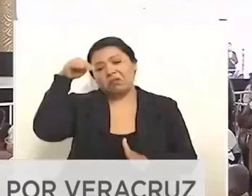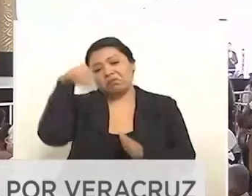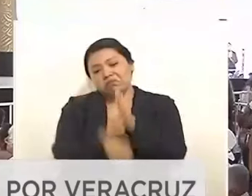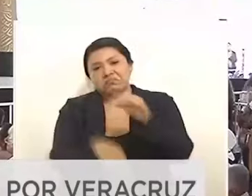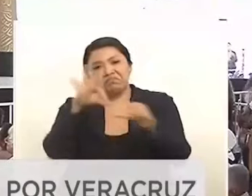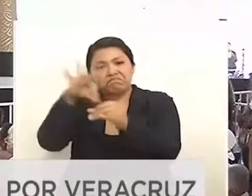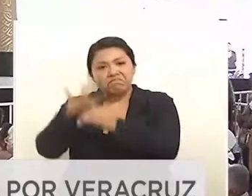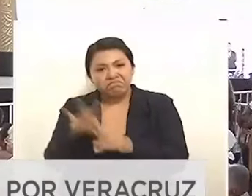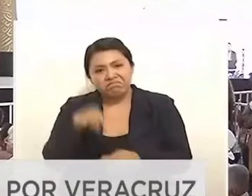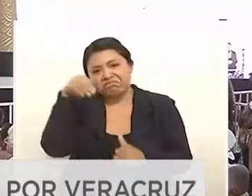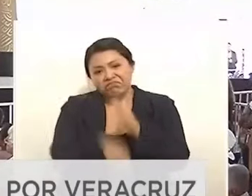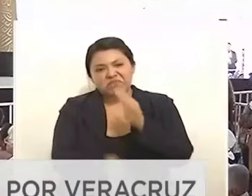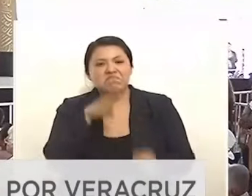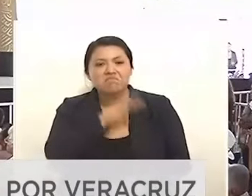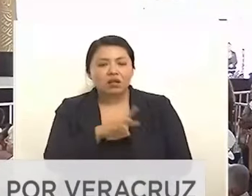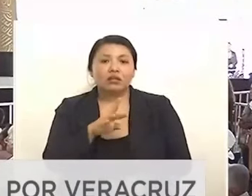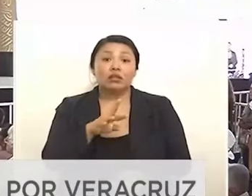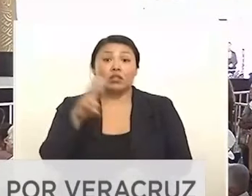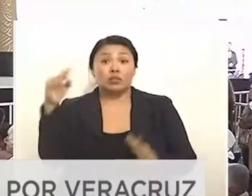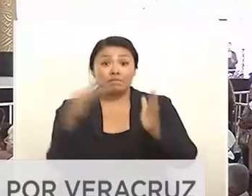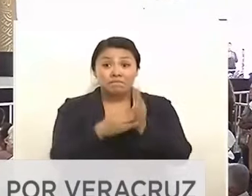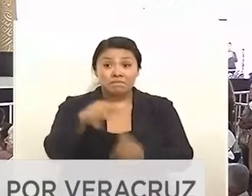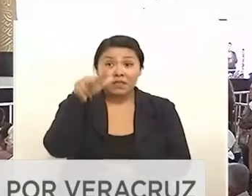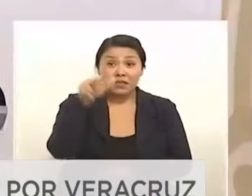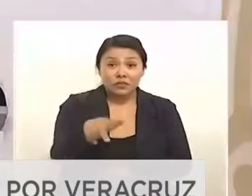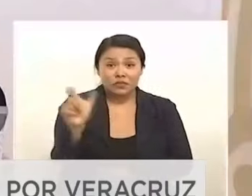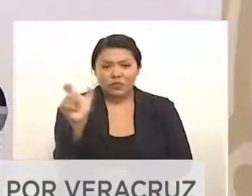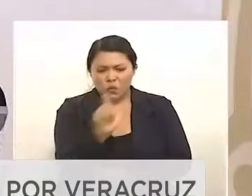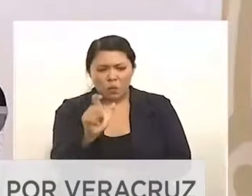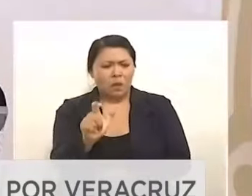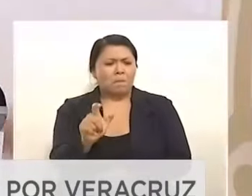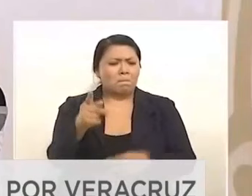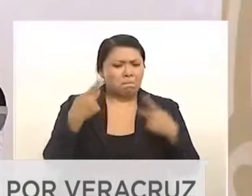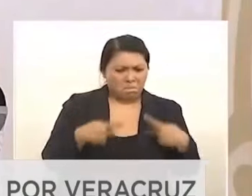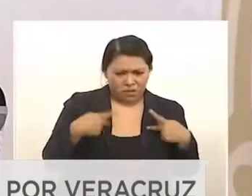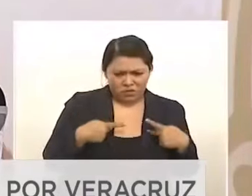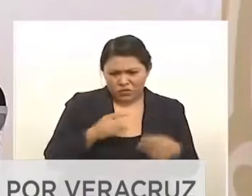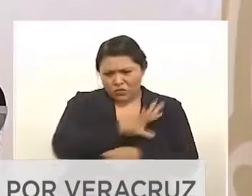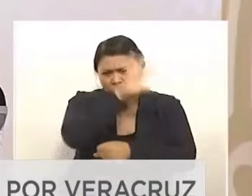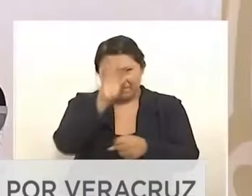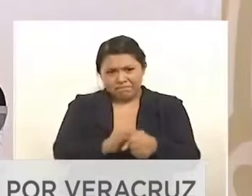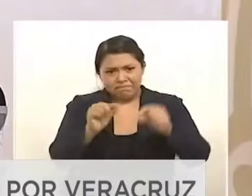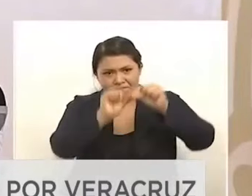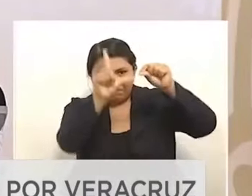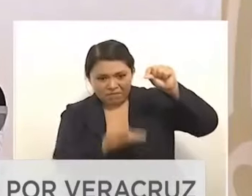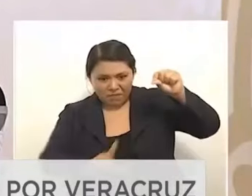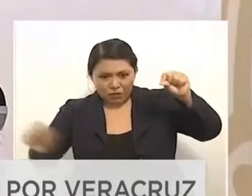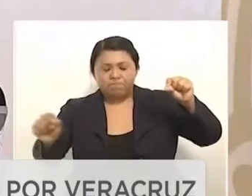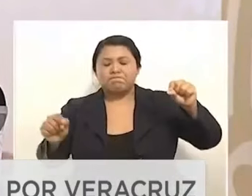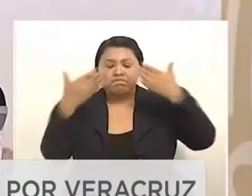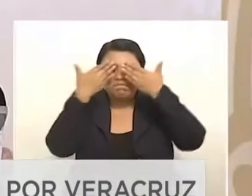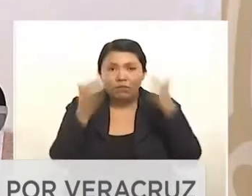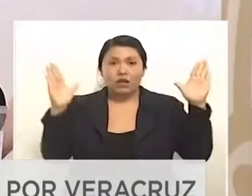dijo estar muy contento porque entregará el poder a una mujer extraordinaria con principios y valores. Así definió a